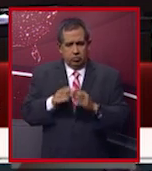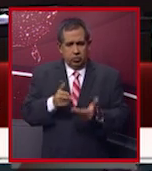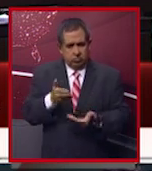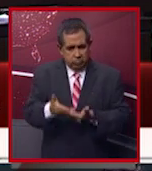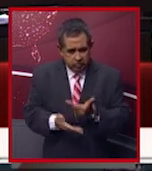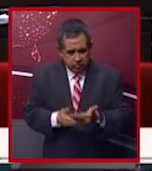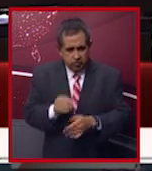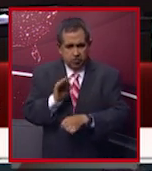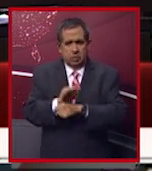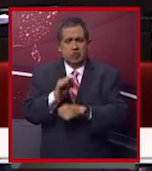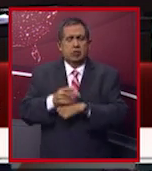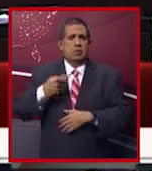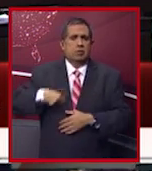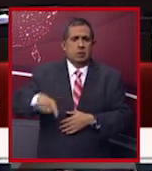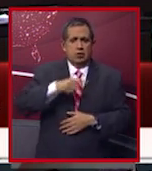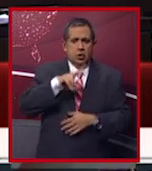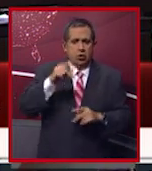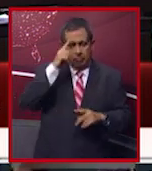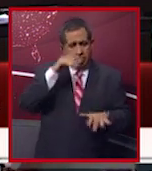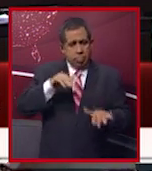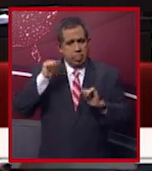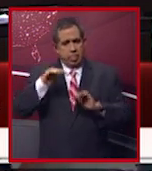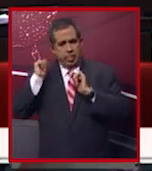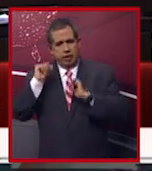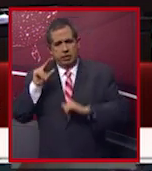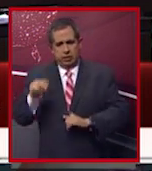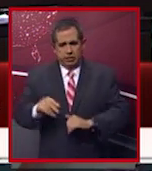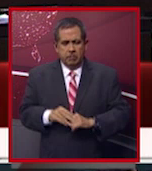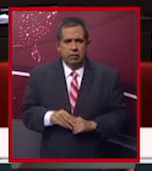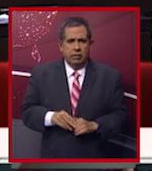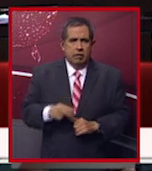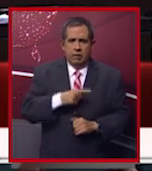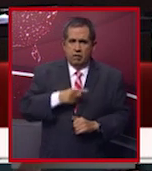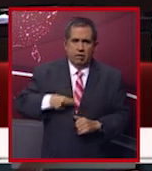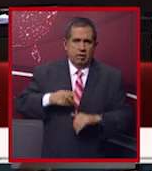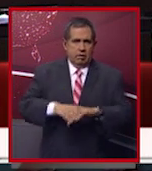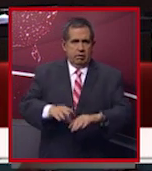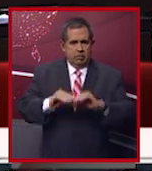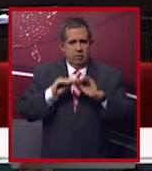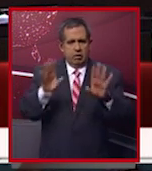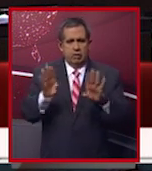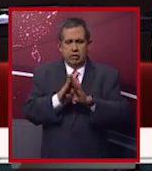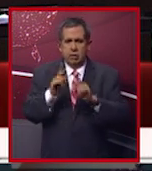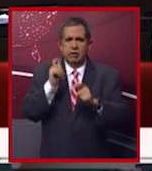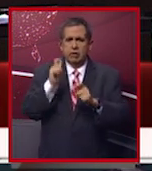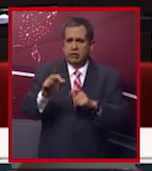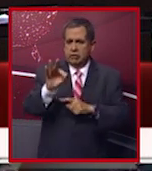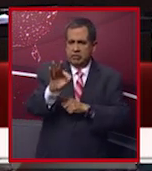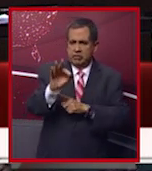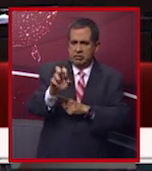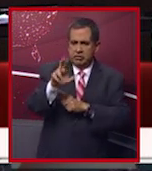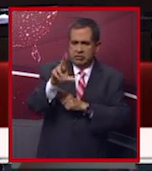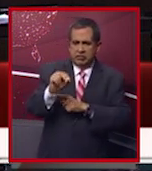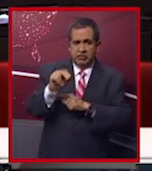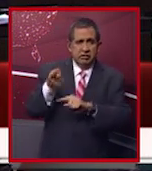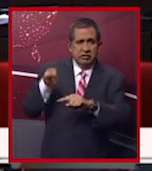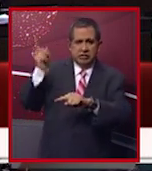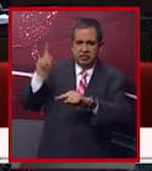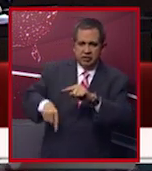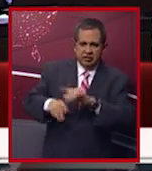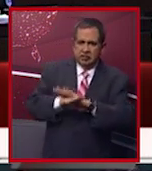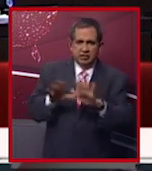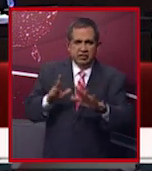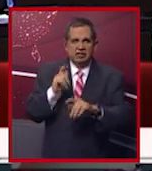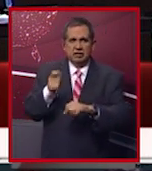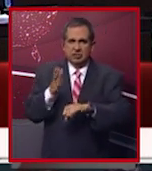los ciudadanos, no para escapar de la ley. Pero también debe quedar claro que la eliminación del fuero no puede ser un sinónimo